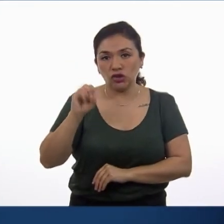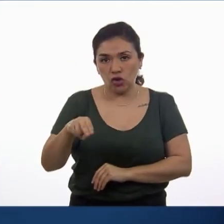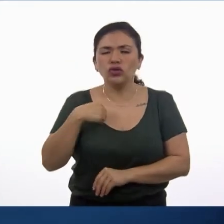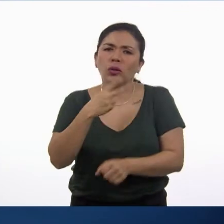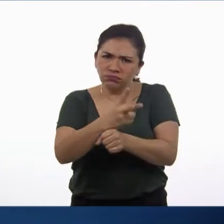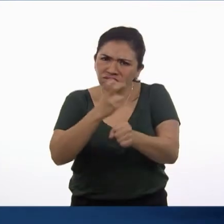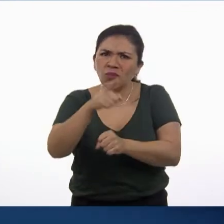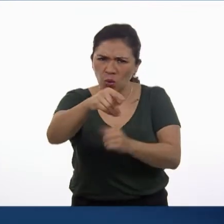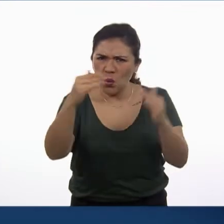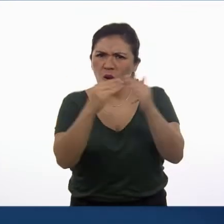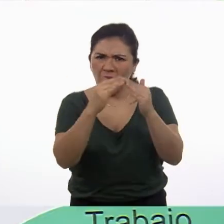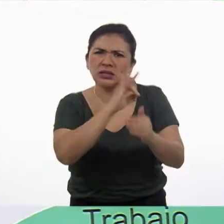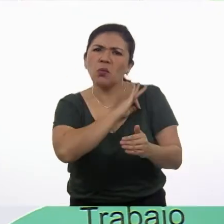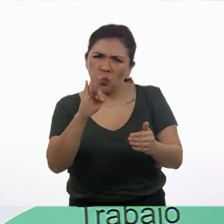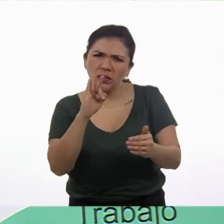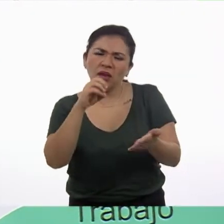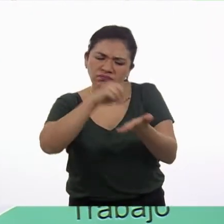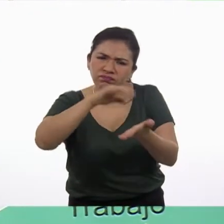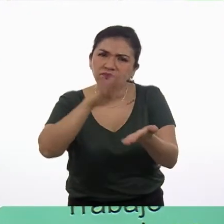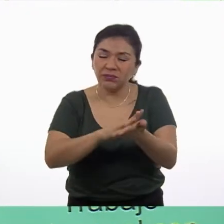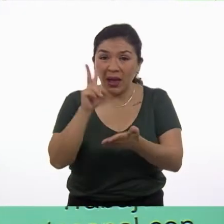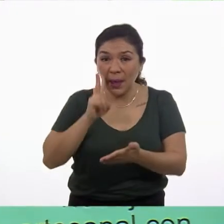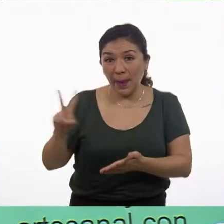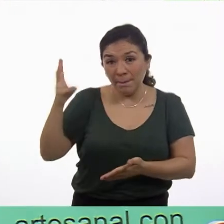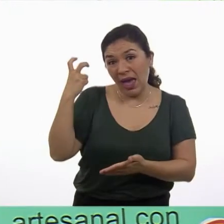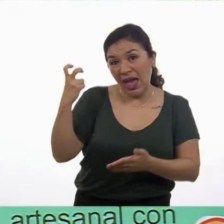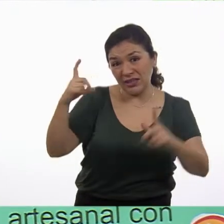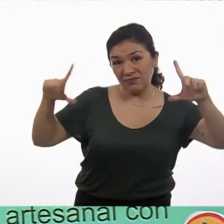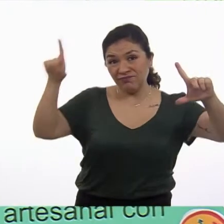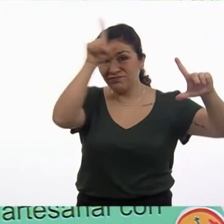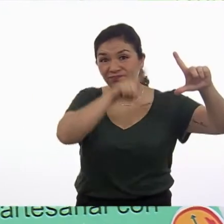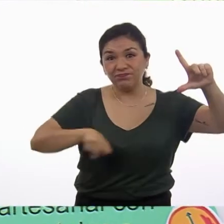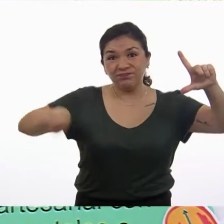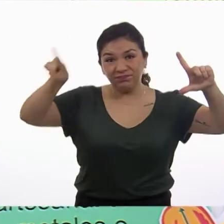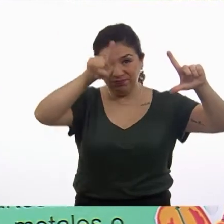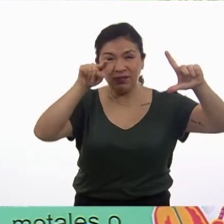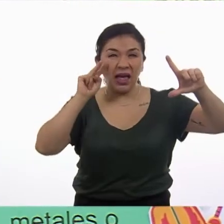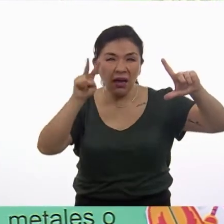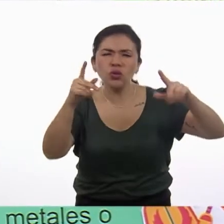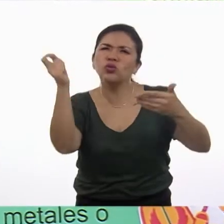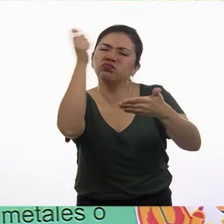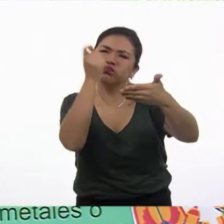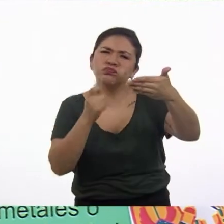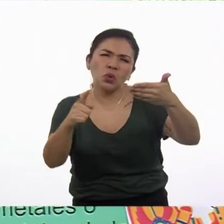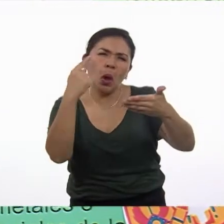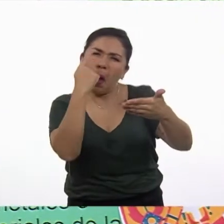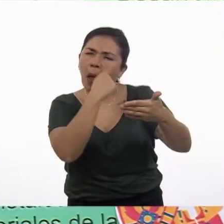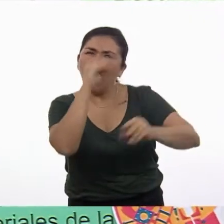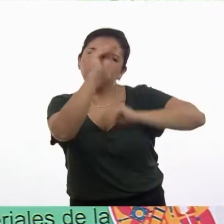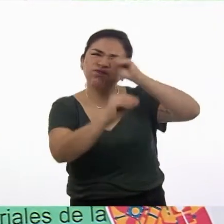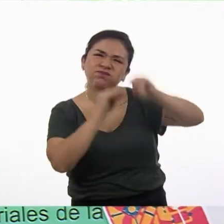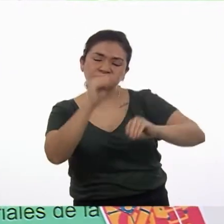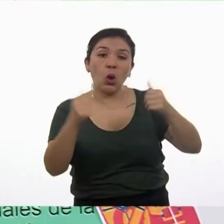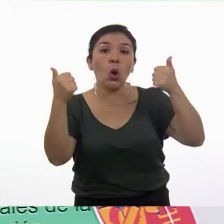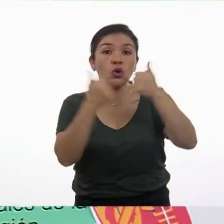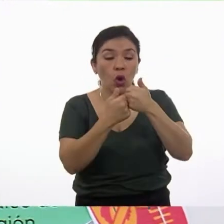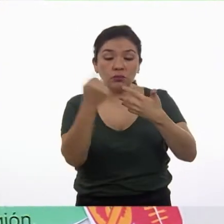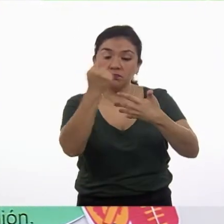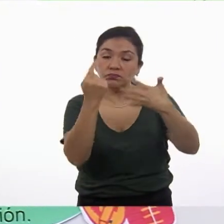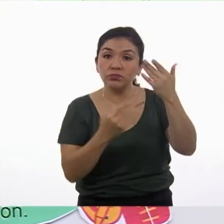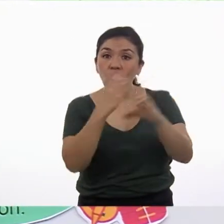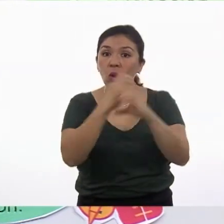que en casa tú puedas plasmar este mapa mental y decorarlo a tu gusto, siempre y cuando retomes los